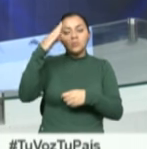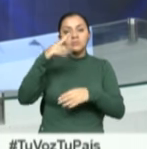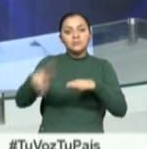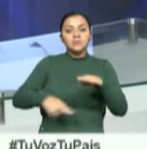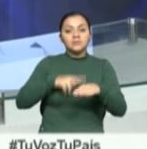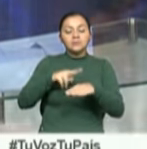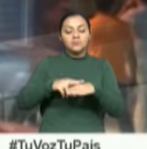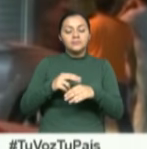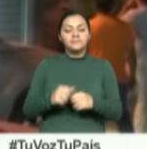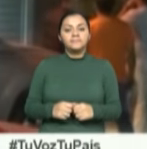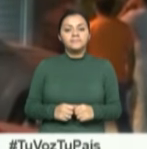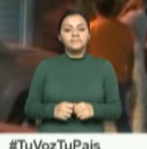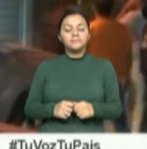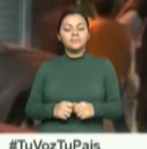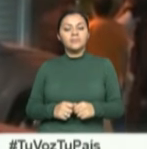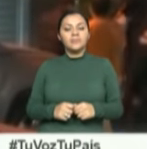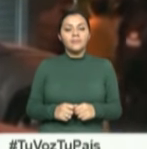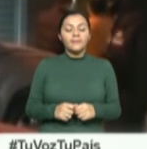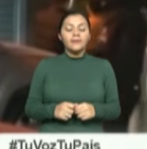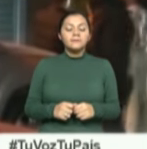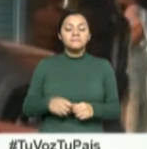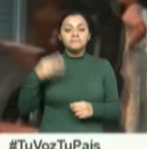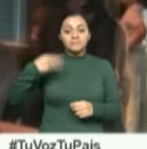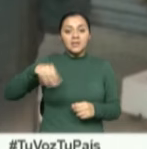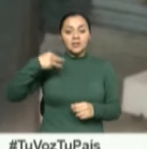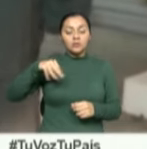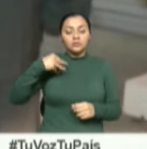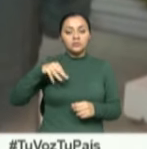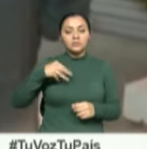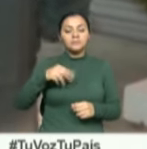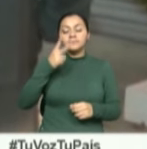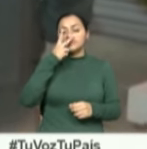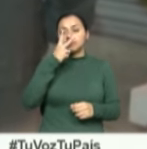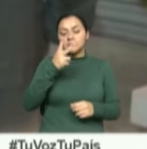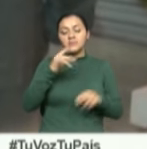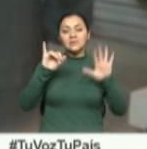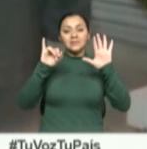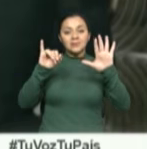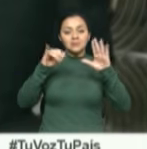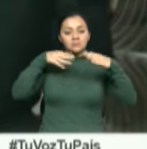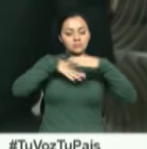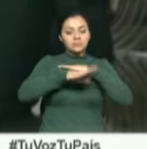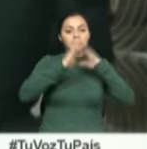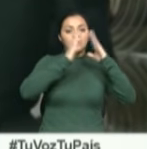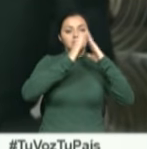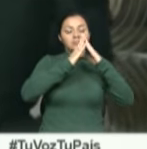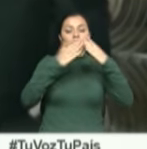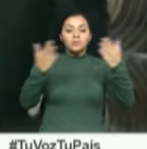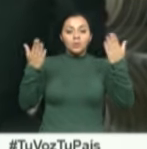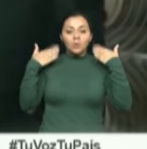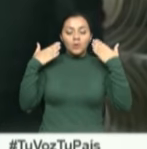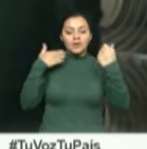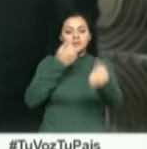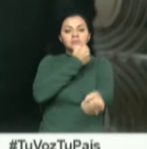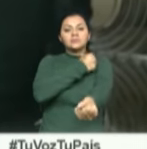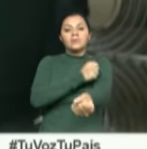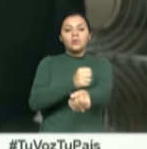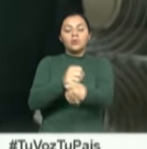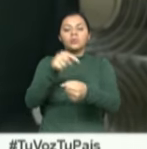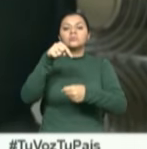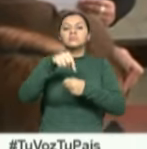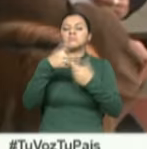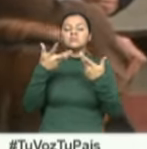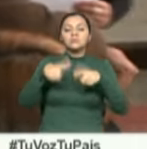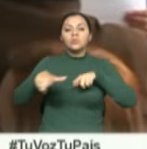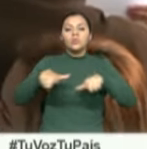Nacional. La tarde de este miércoles 11 de enero se ejecutaron 6 allanamientos en Guayaquil y San Borondón relacionados al